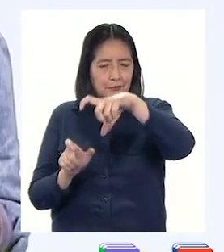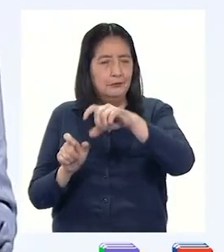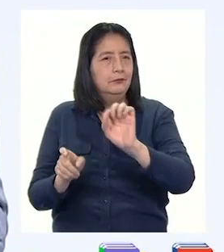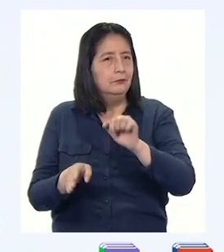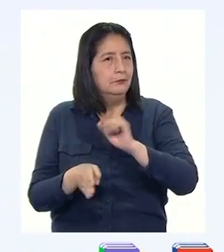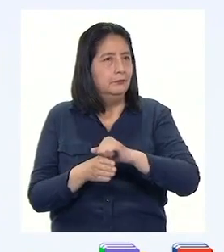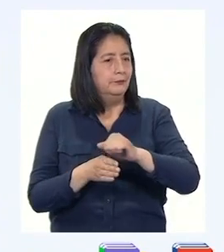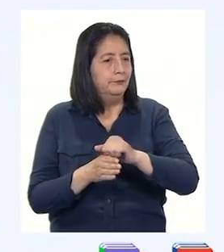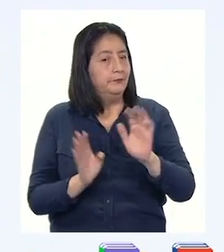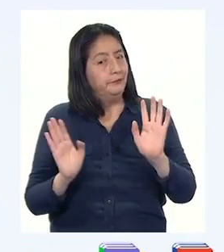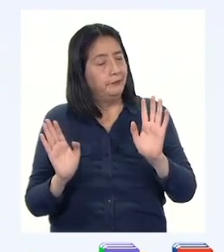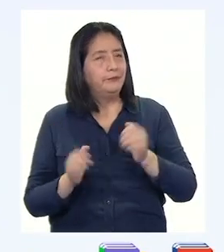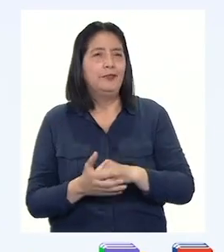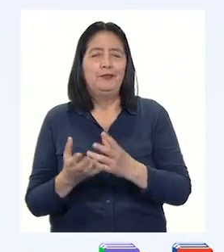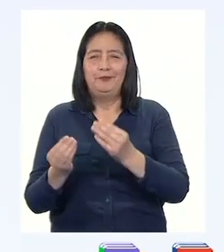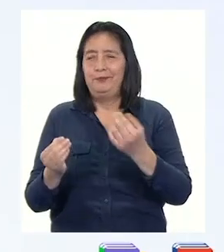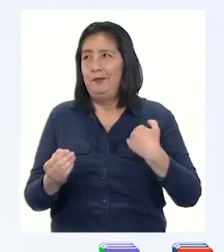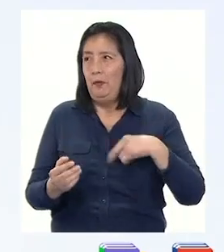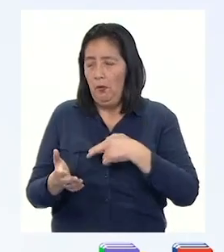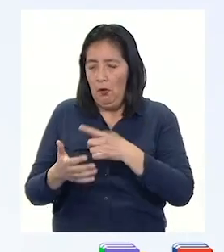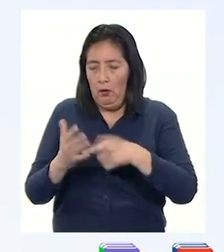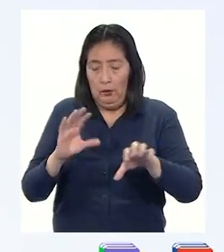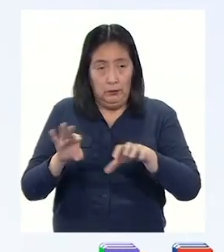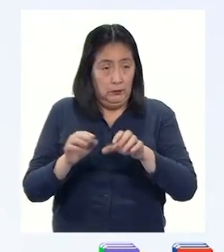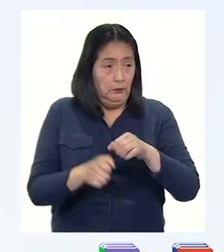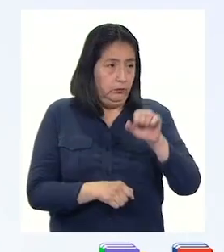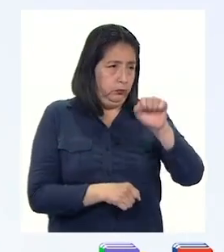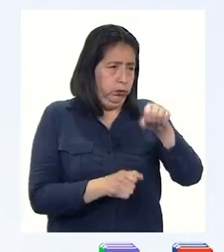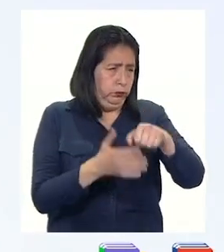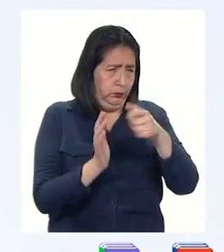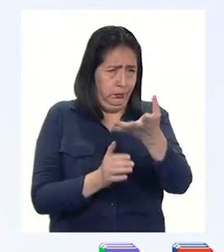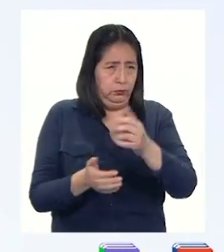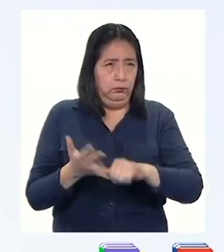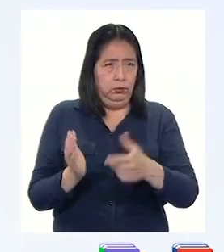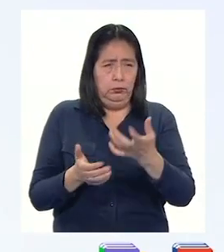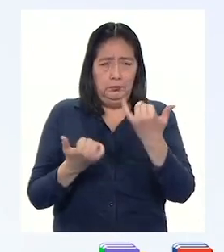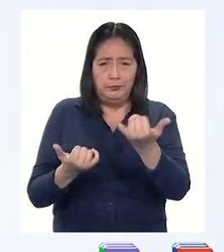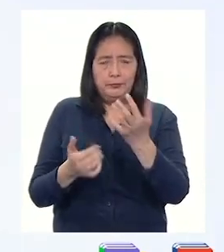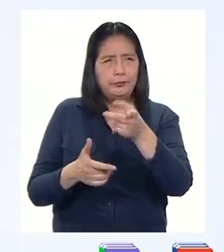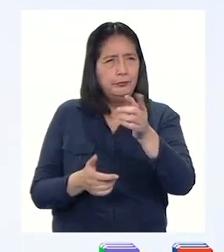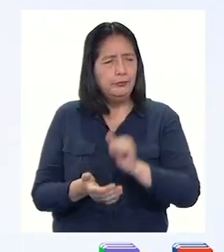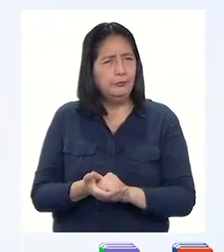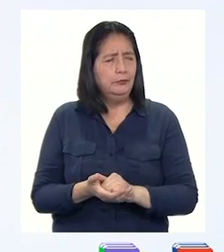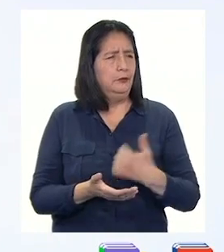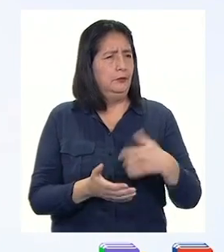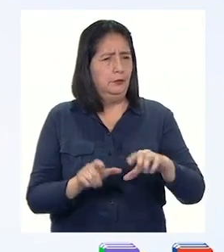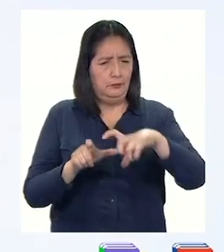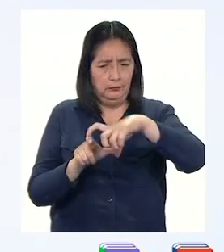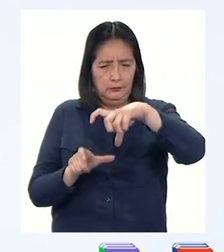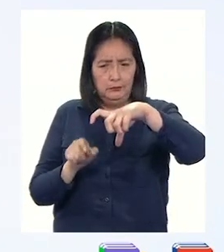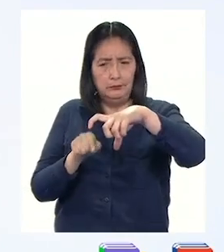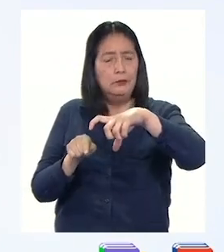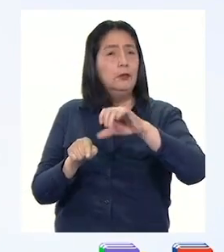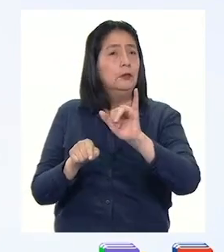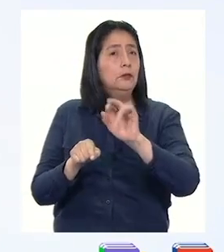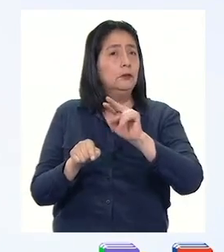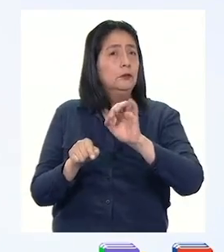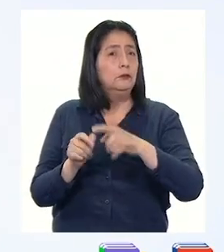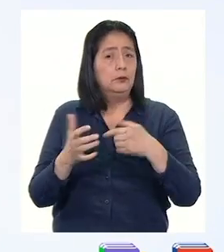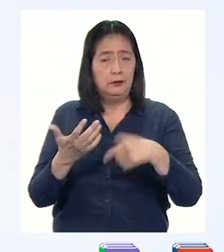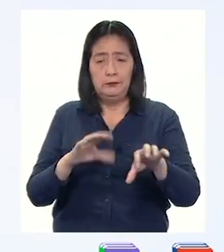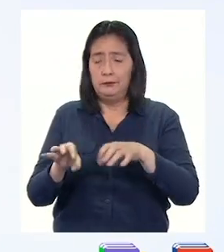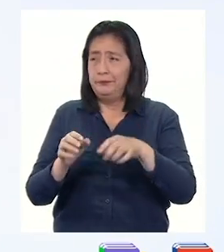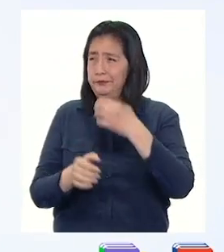practicar. Al menos eso es lo que muchos hemos hecho. Así es, Patricia. Ahora bien, la yupana nos ha servido para realizar